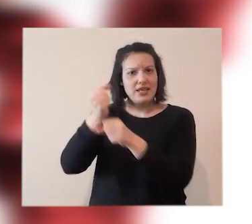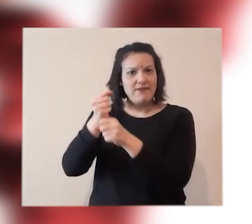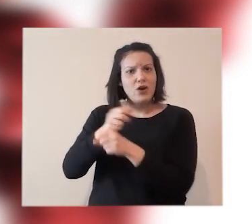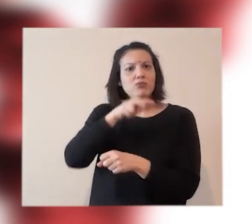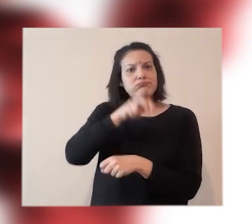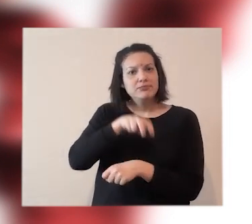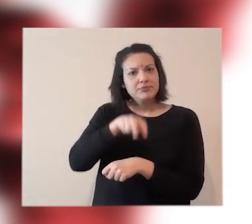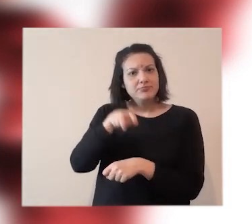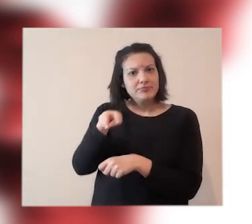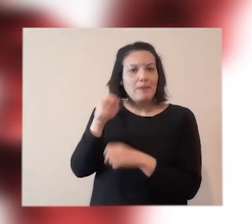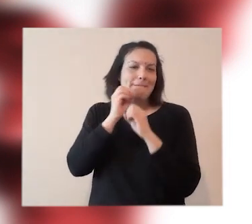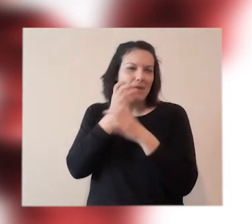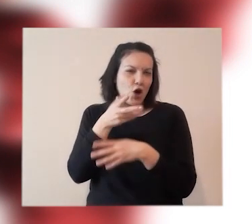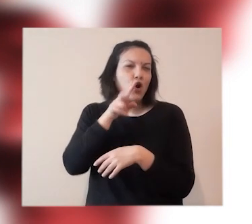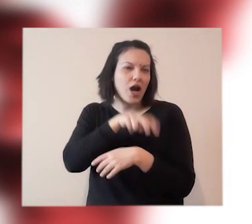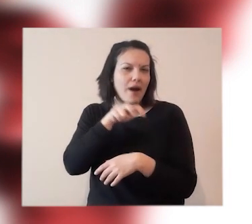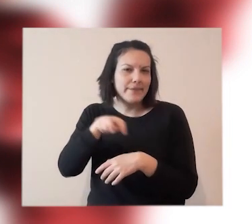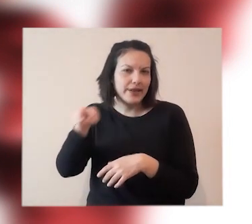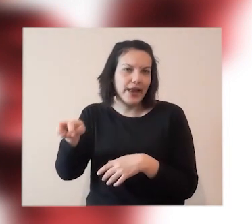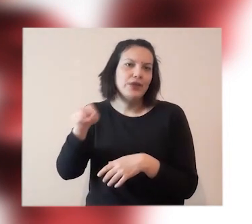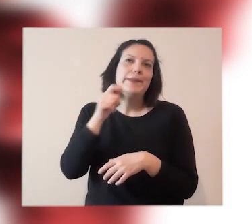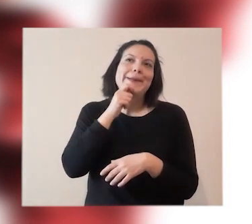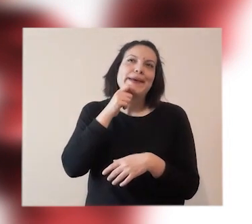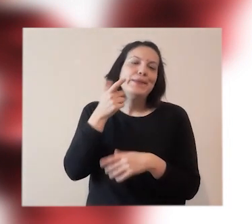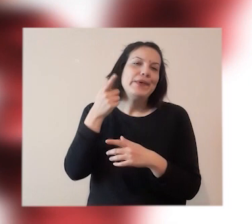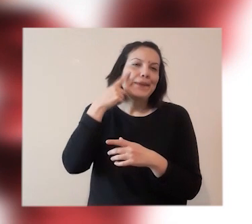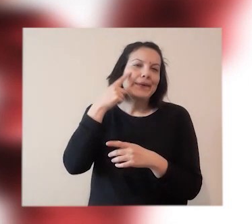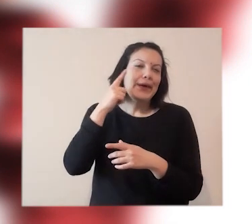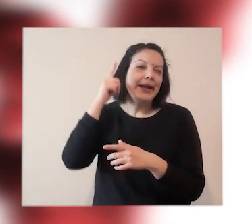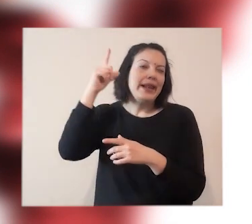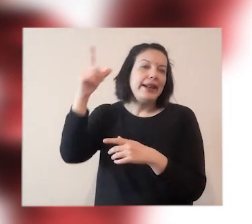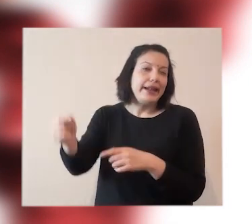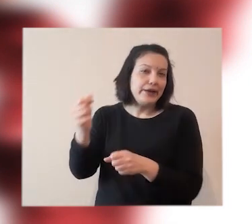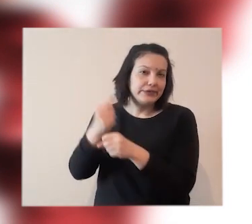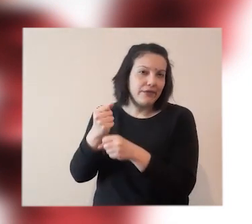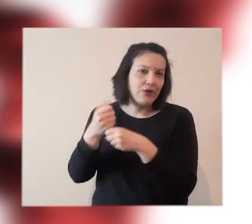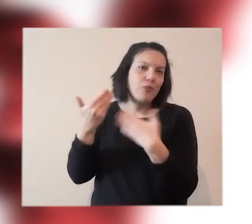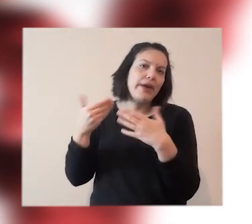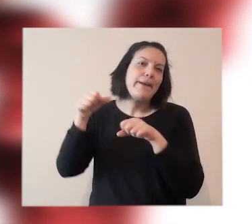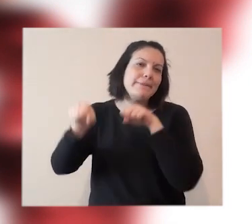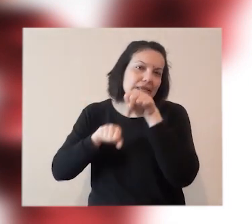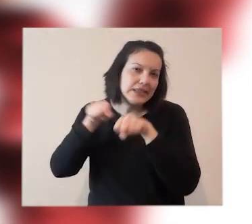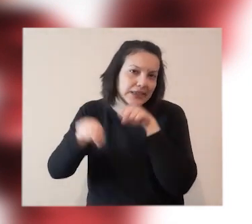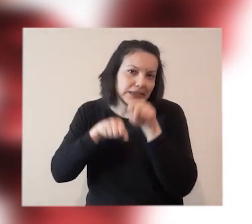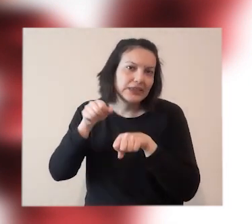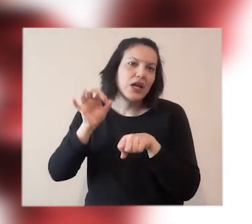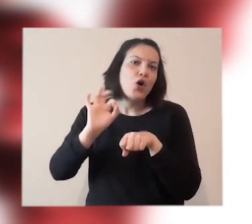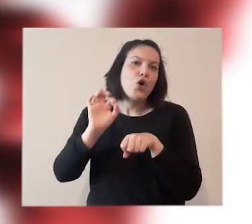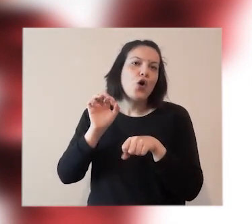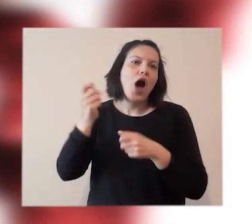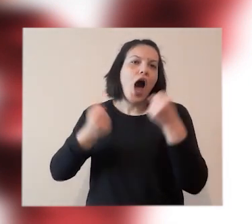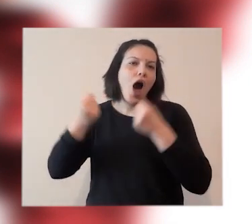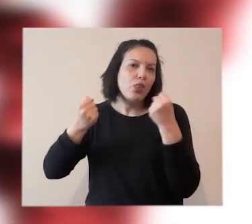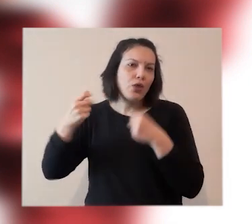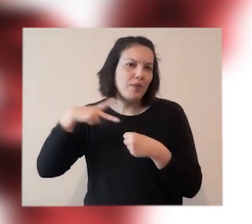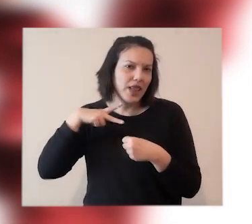recomendable, y si vive muy lejos, lo puede hacer en bicicleta o en su vehículo propio, pero bueno, como